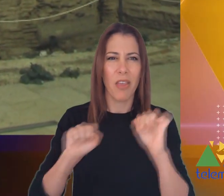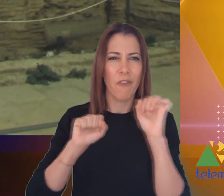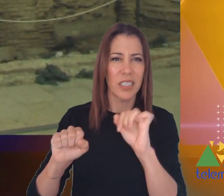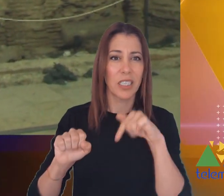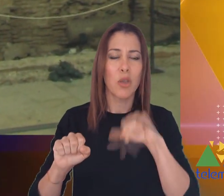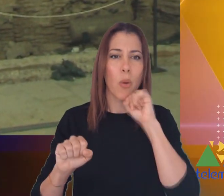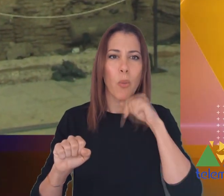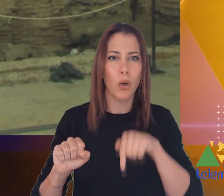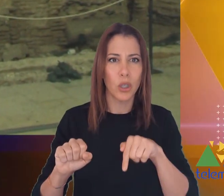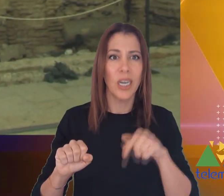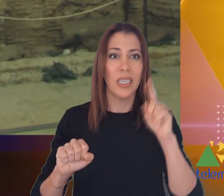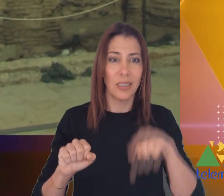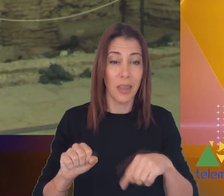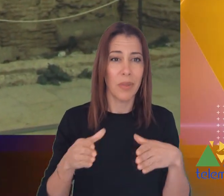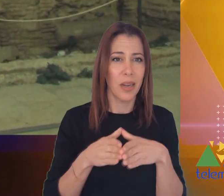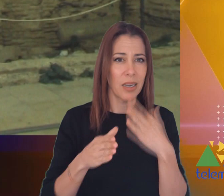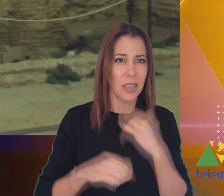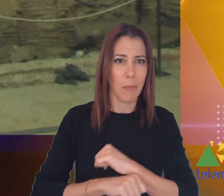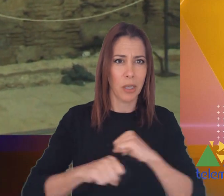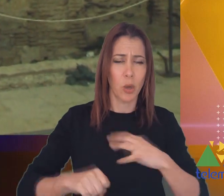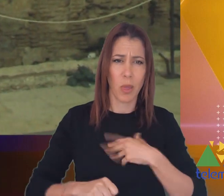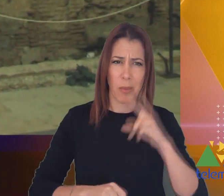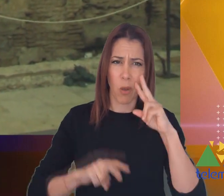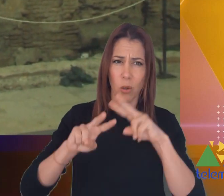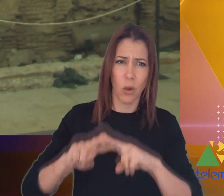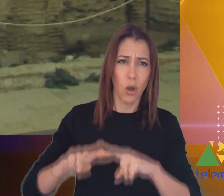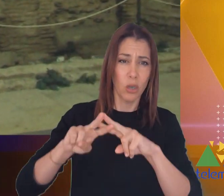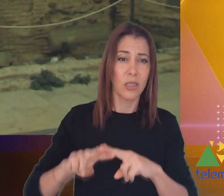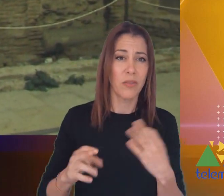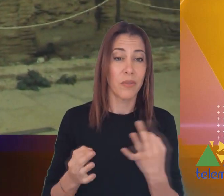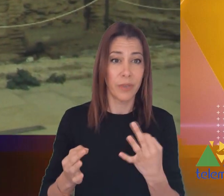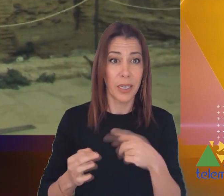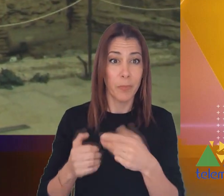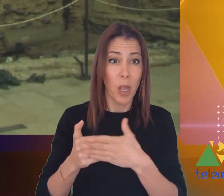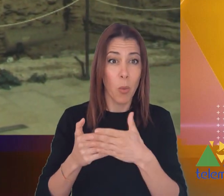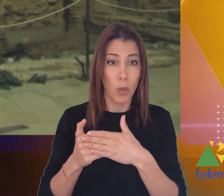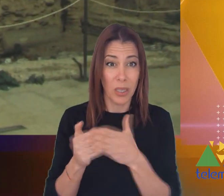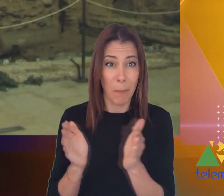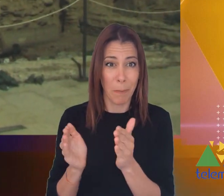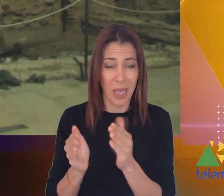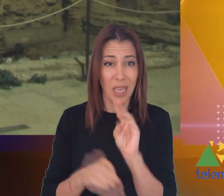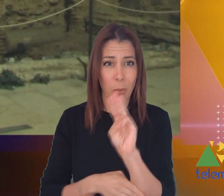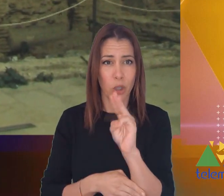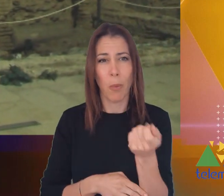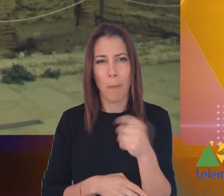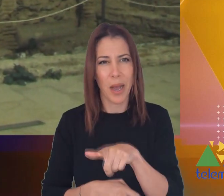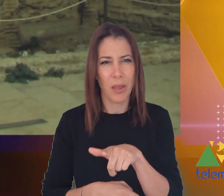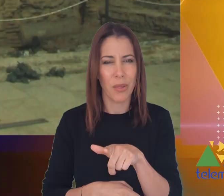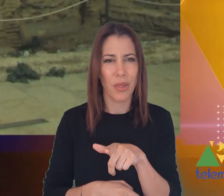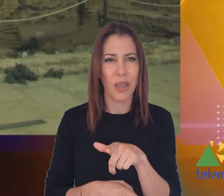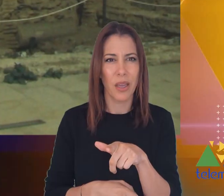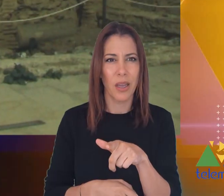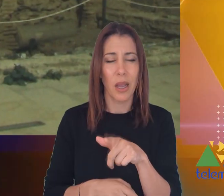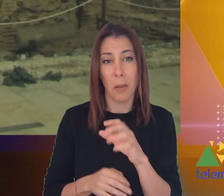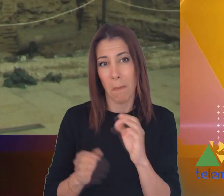de Motril y de la iglesia mayor. Podemos observar sobre la pequeña puerta de poniente, que se parece mucho